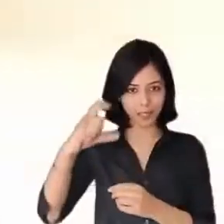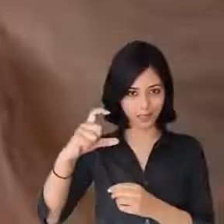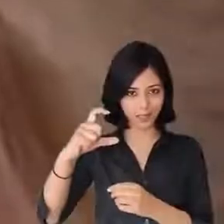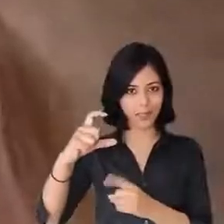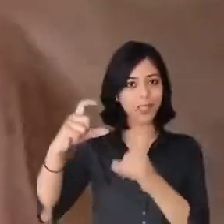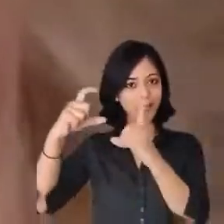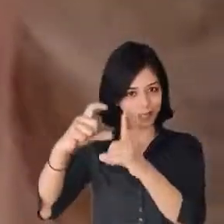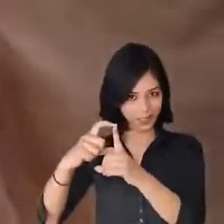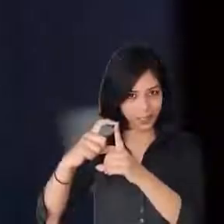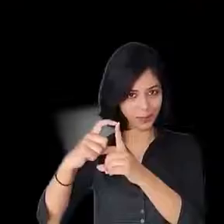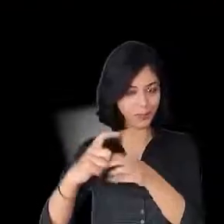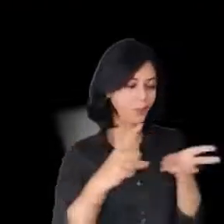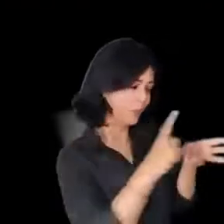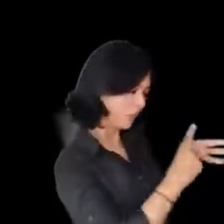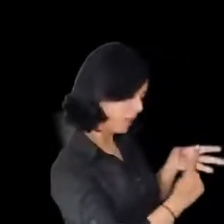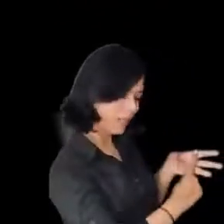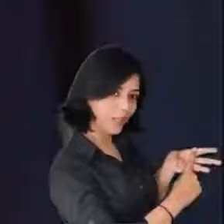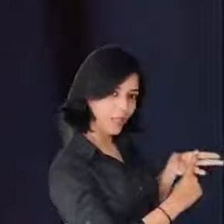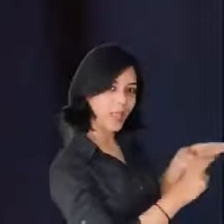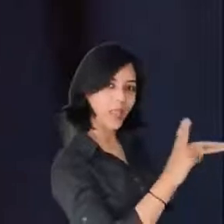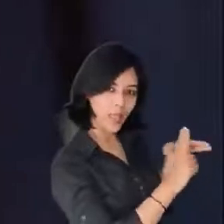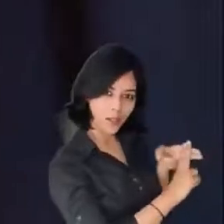Y no la vi nunca más.